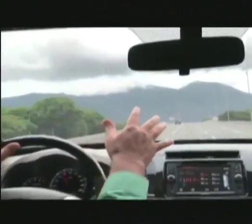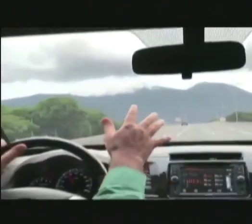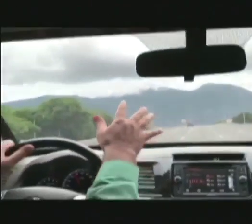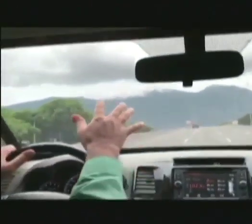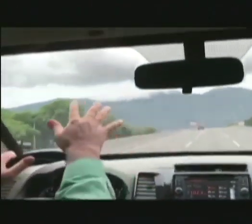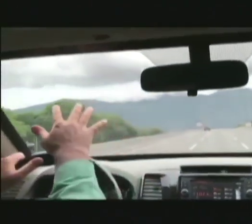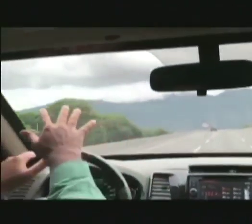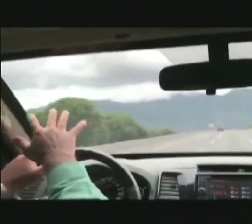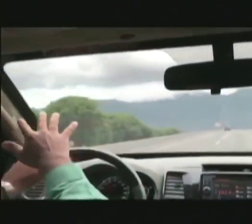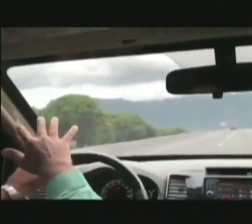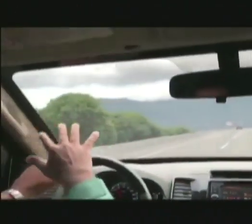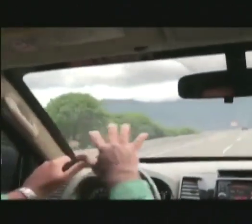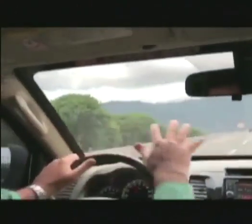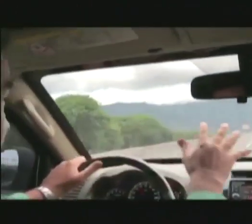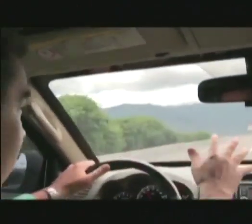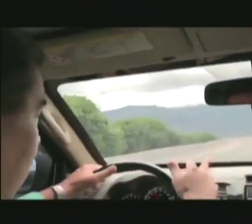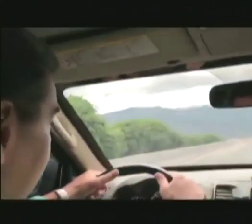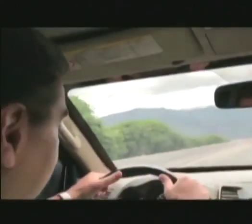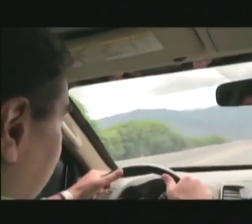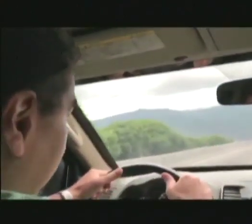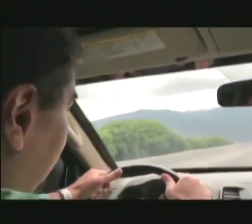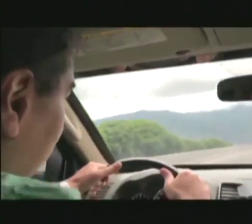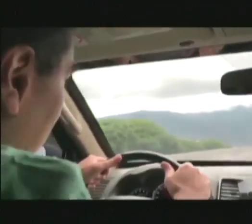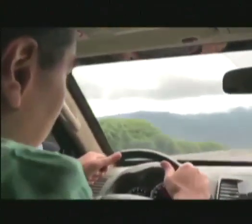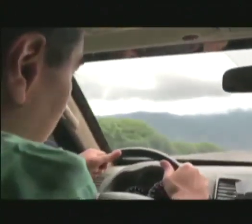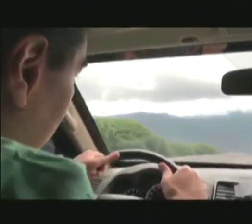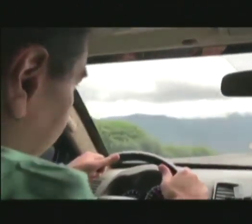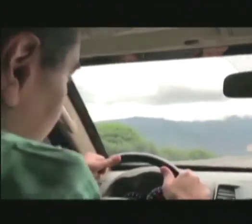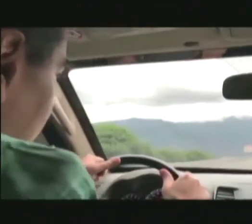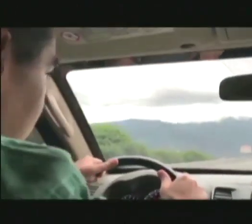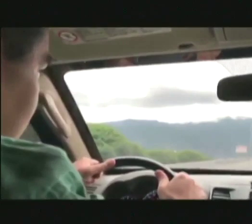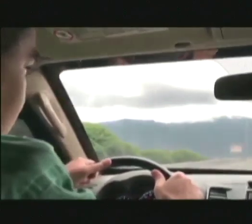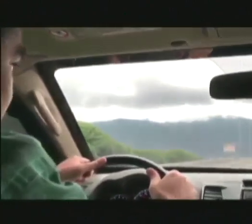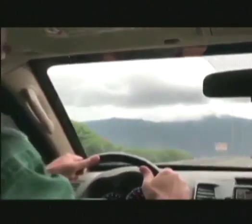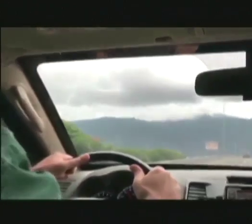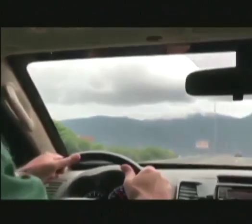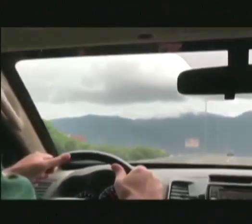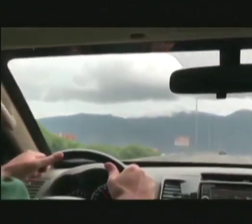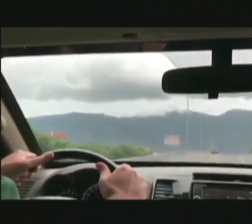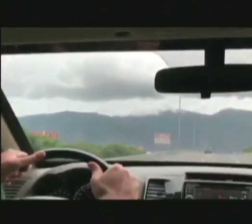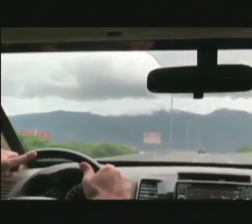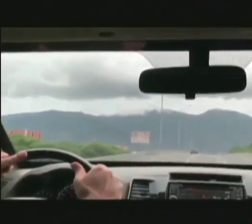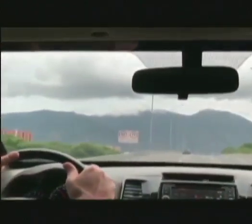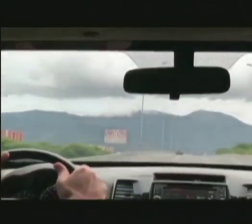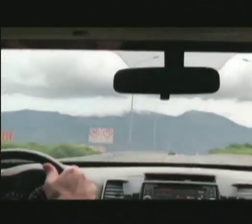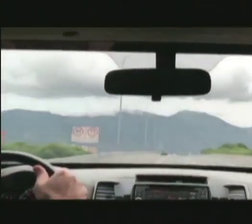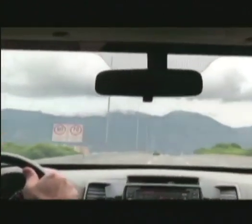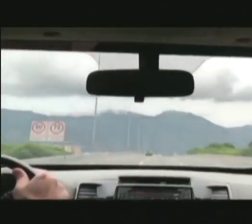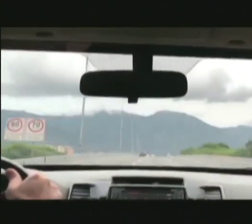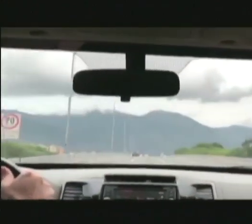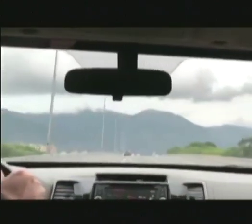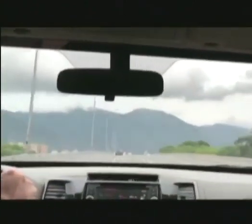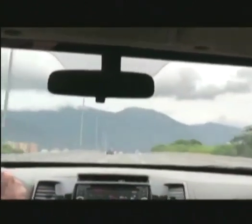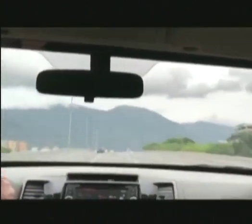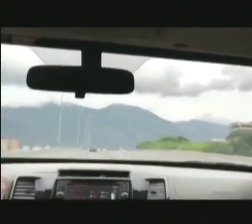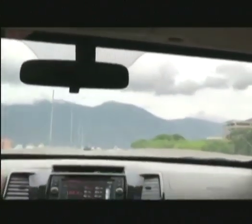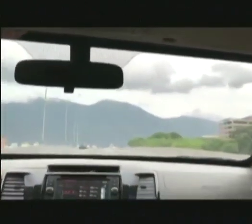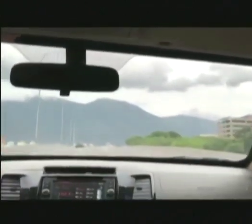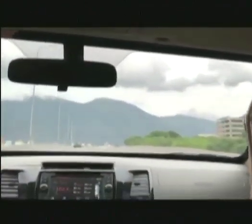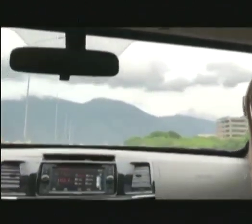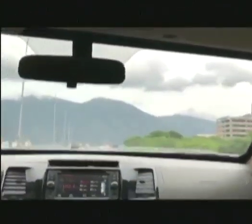fíjense, verde, verde, verde, verde profundo, verde oscuro. Nuestra montaña, qué bella se ve la ciudad entrando